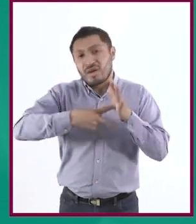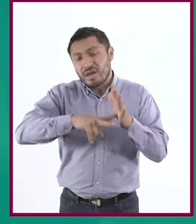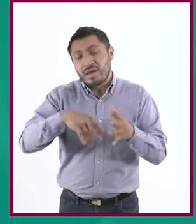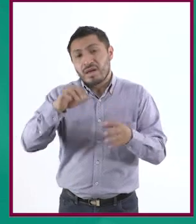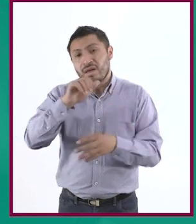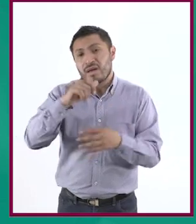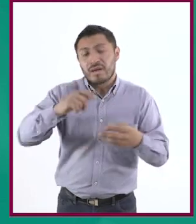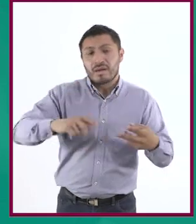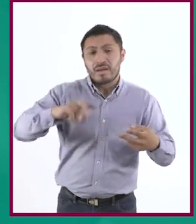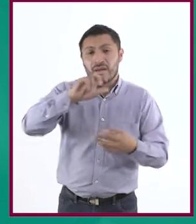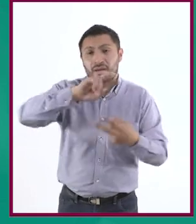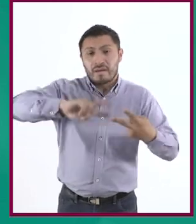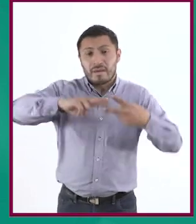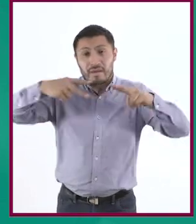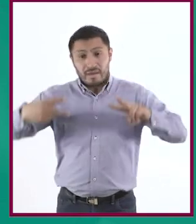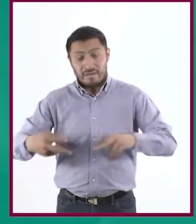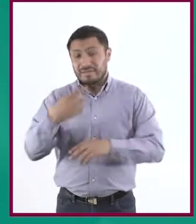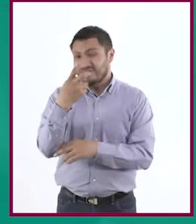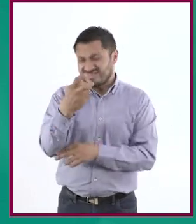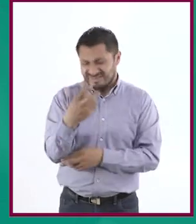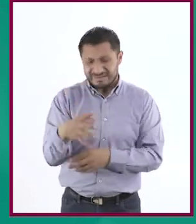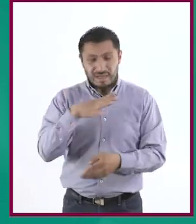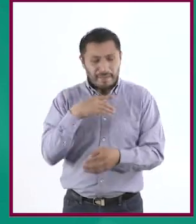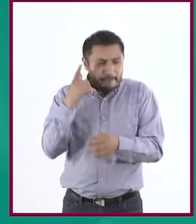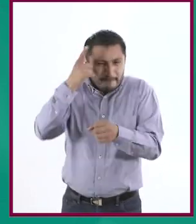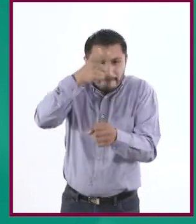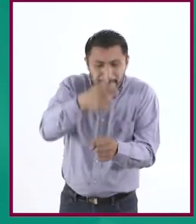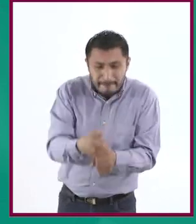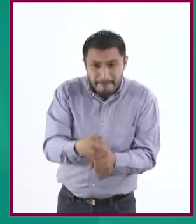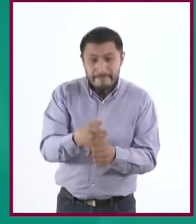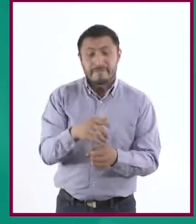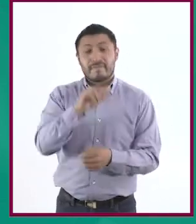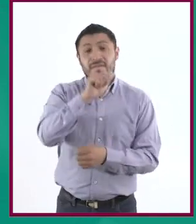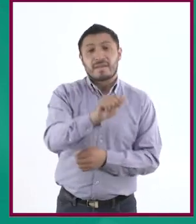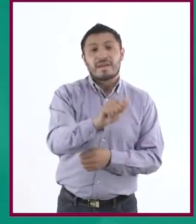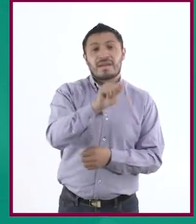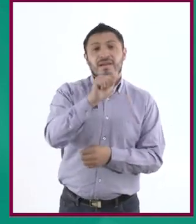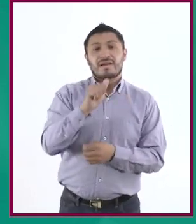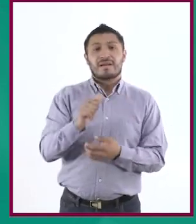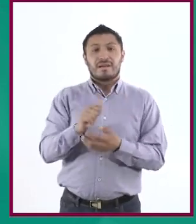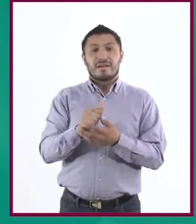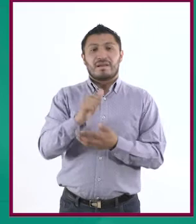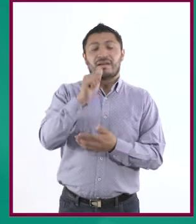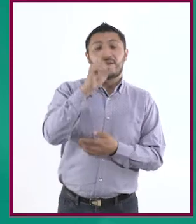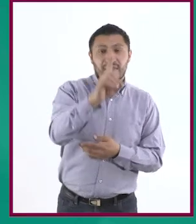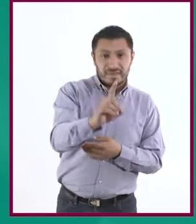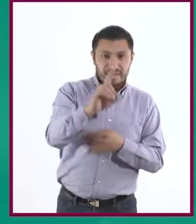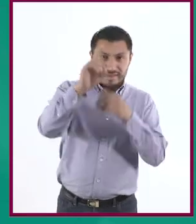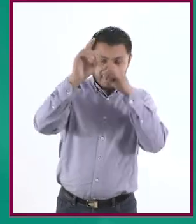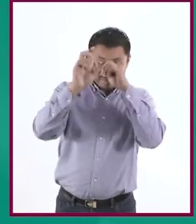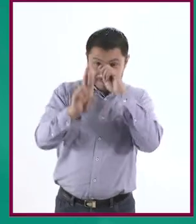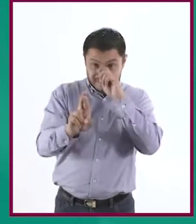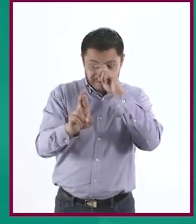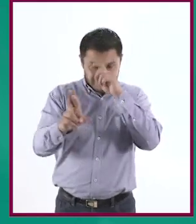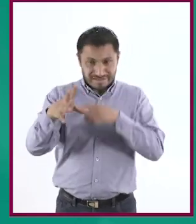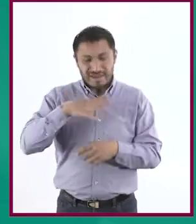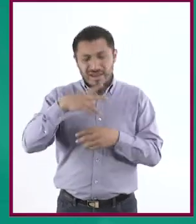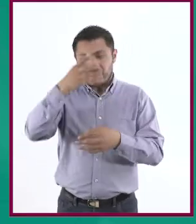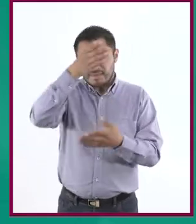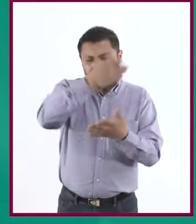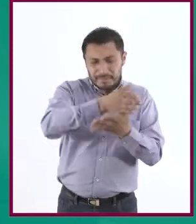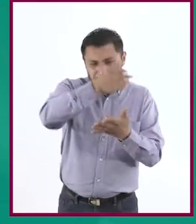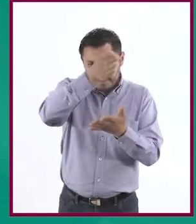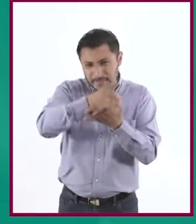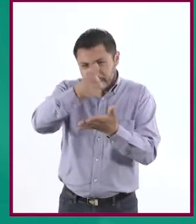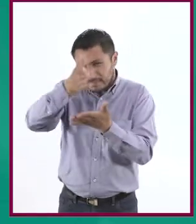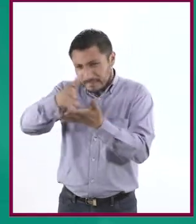genética, a partir de este descubrimiento del ácido desoxirribonucleico, permite que se corten, por decirlo